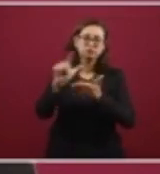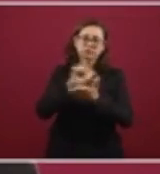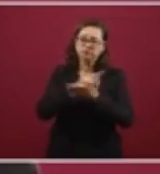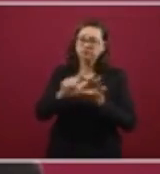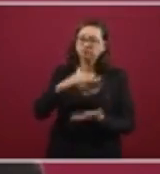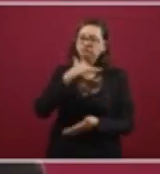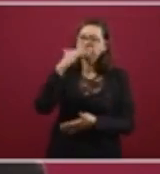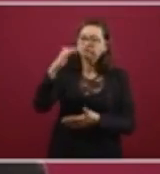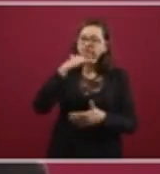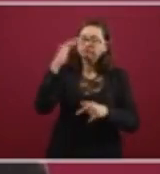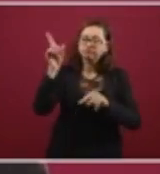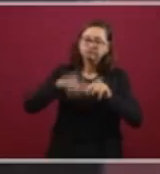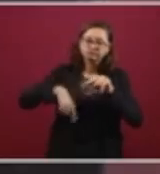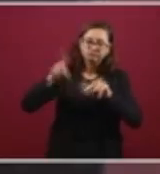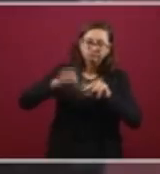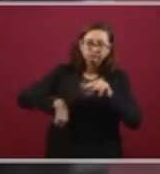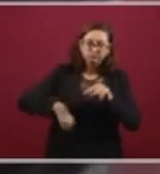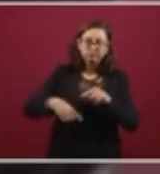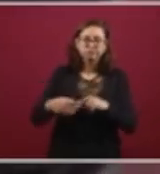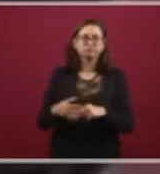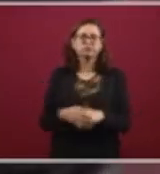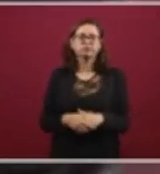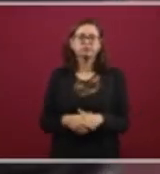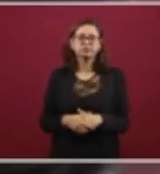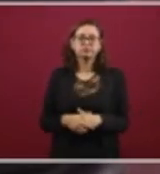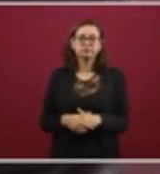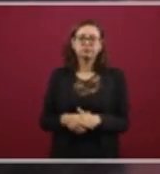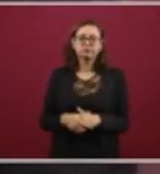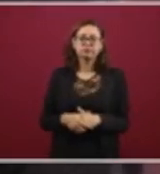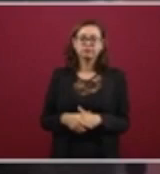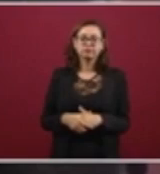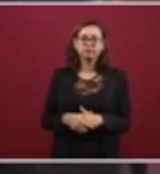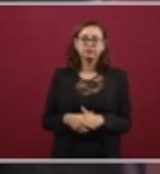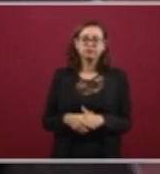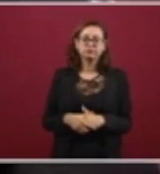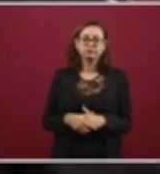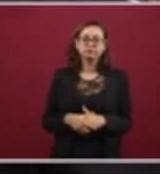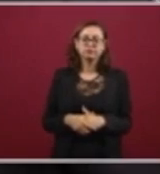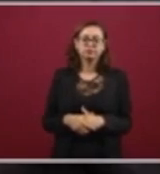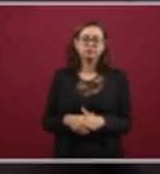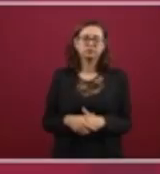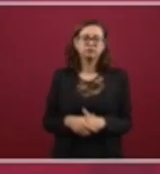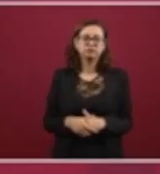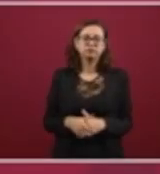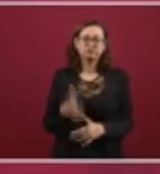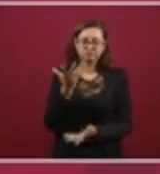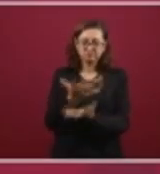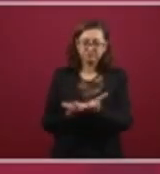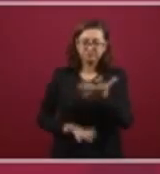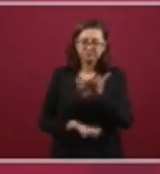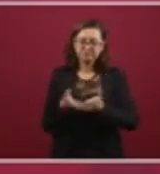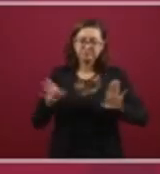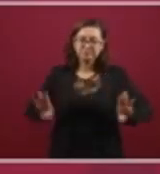corrupción, que se actúe con integridad, con